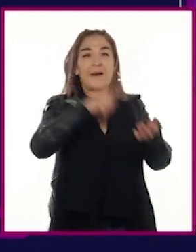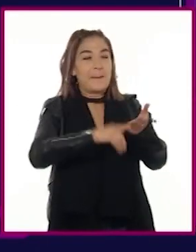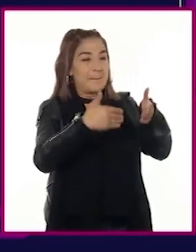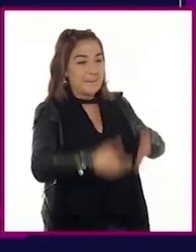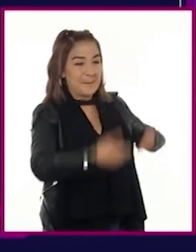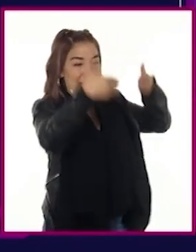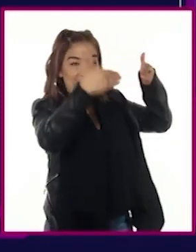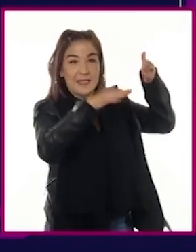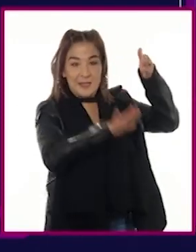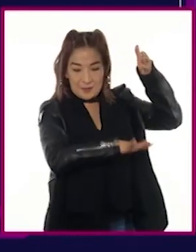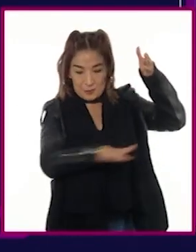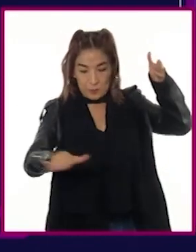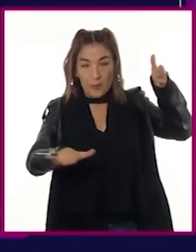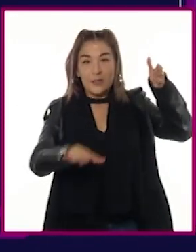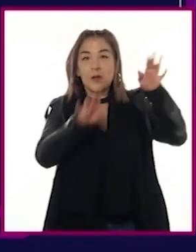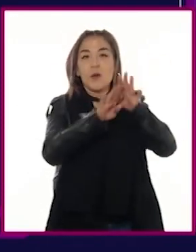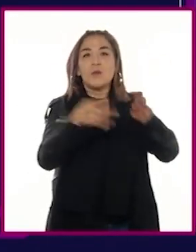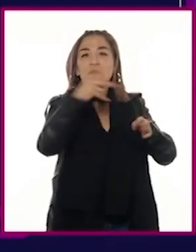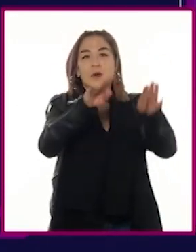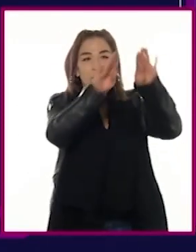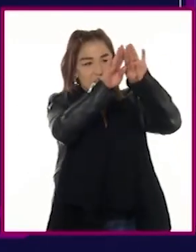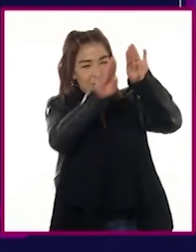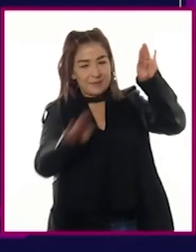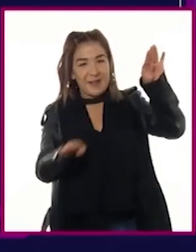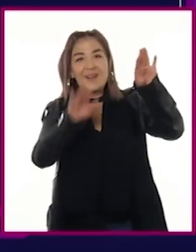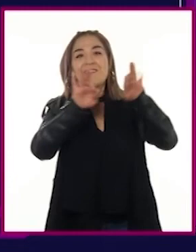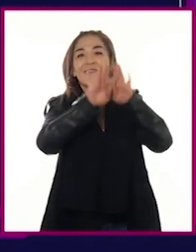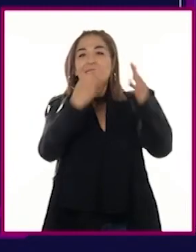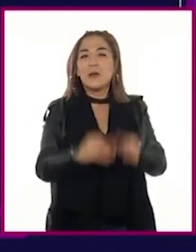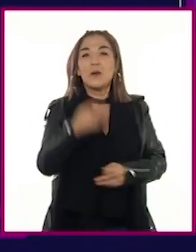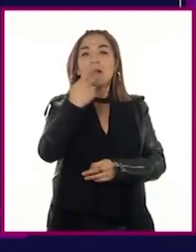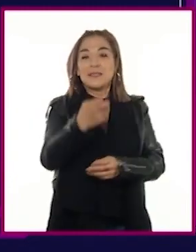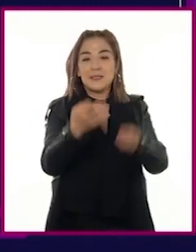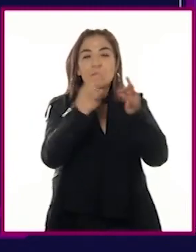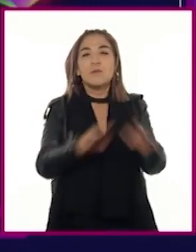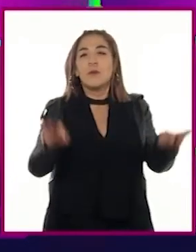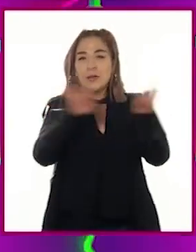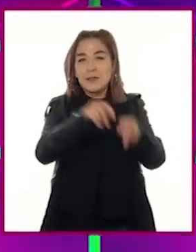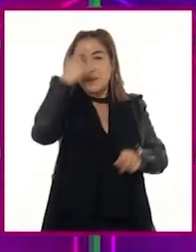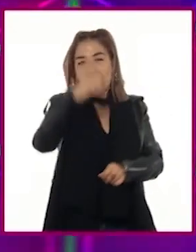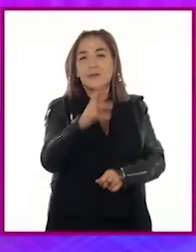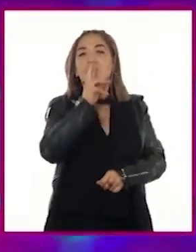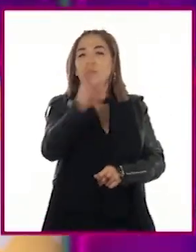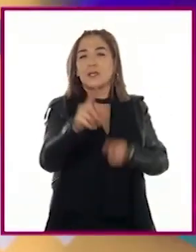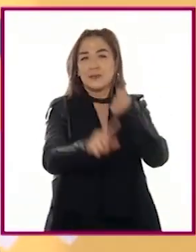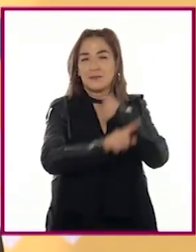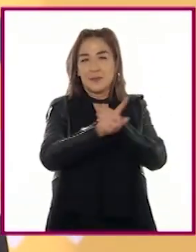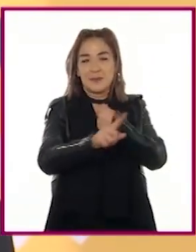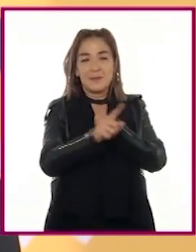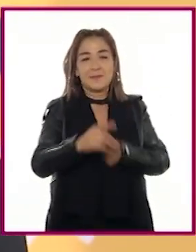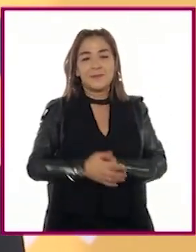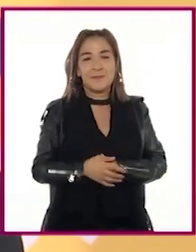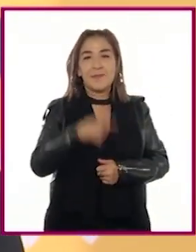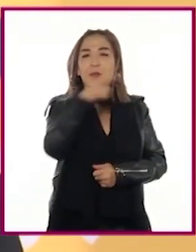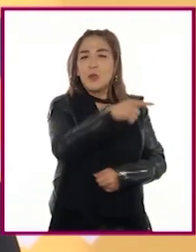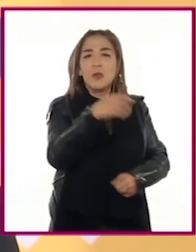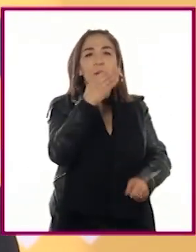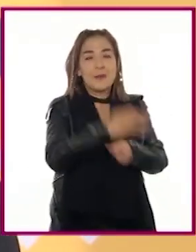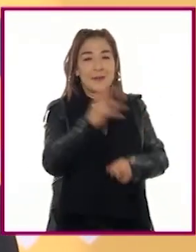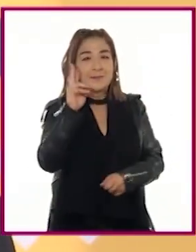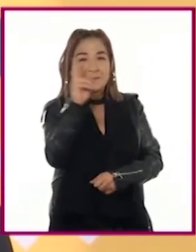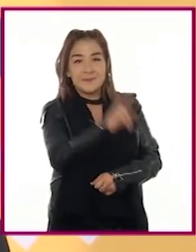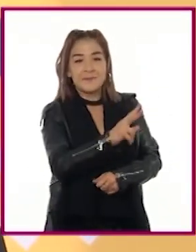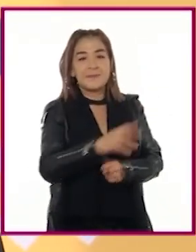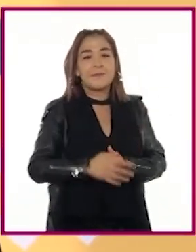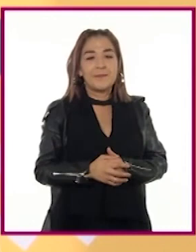suelo, así como las propiedades de las figuras básicas, es necesario para resolver problemas. Como pueden ver, alumnas y